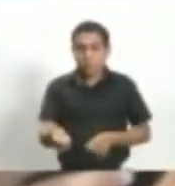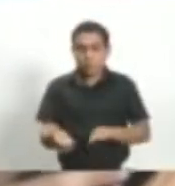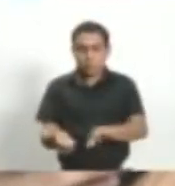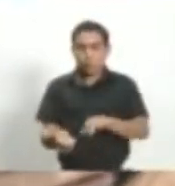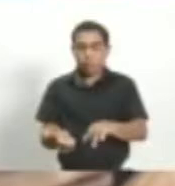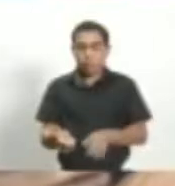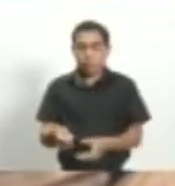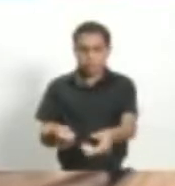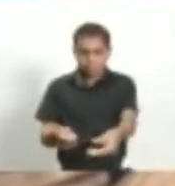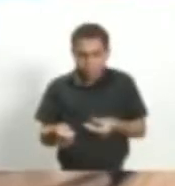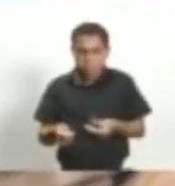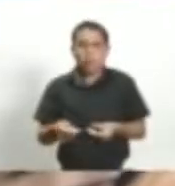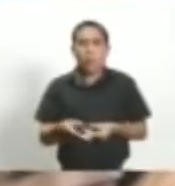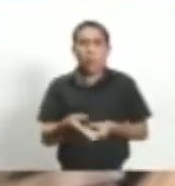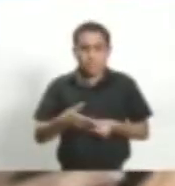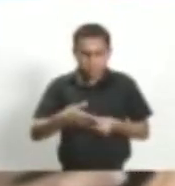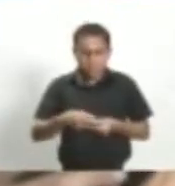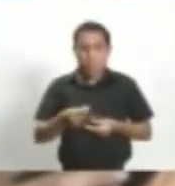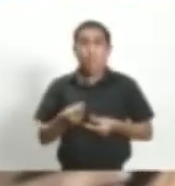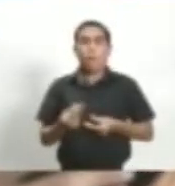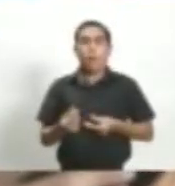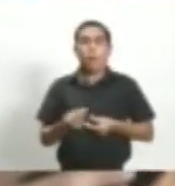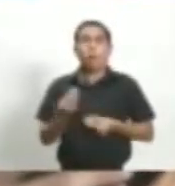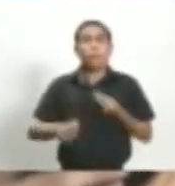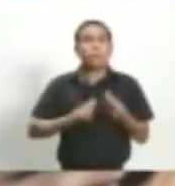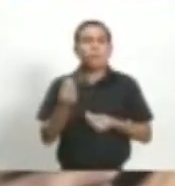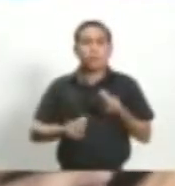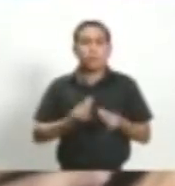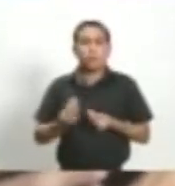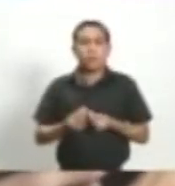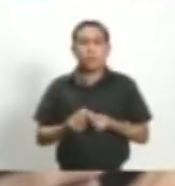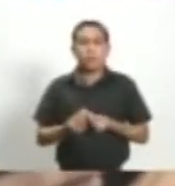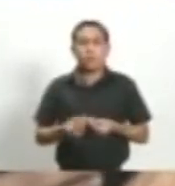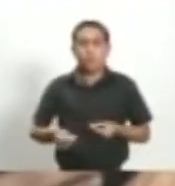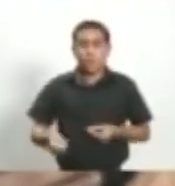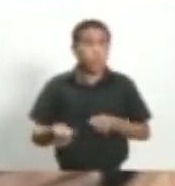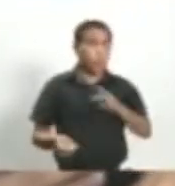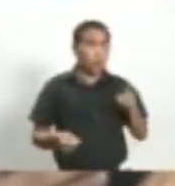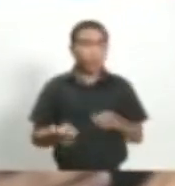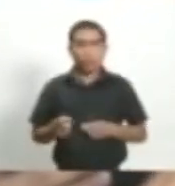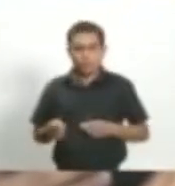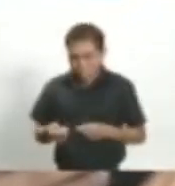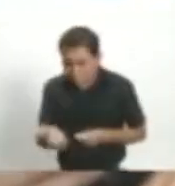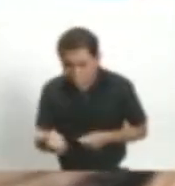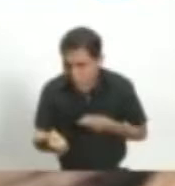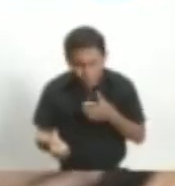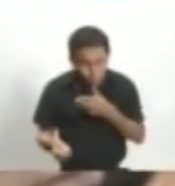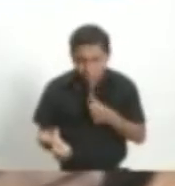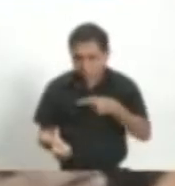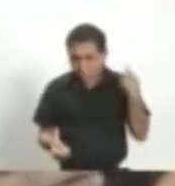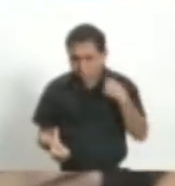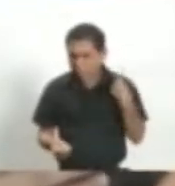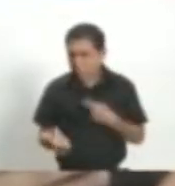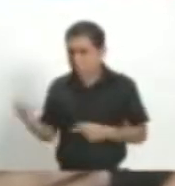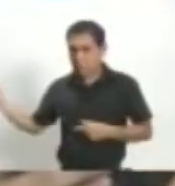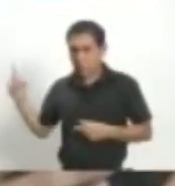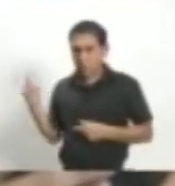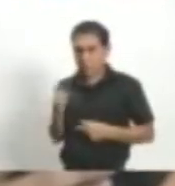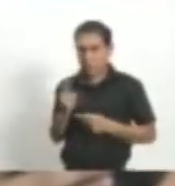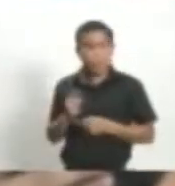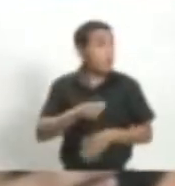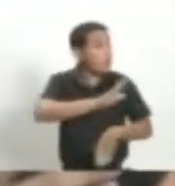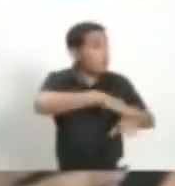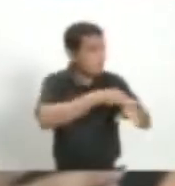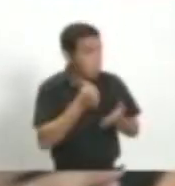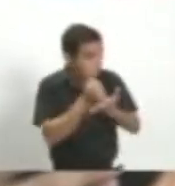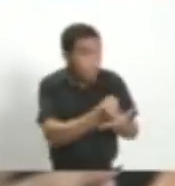cajero. Posterior llegan, ofrecen ayuda a la persona que va a hacer la transacción